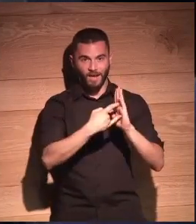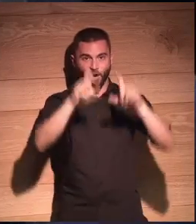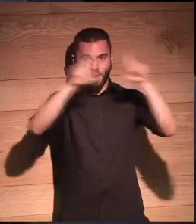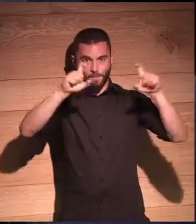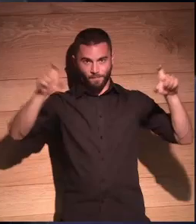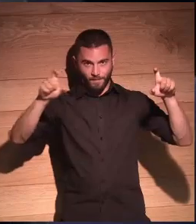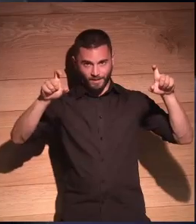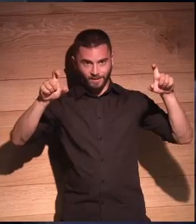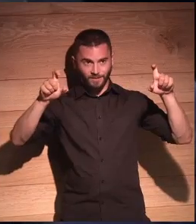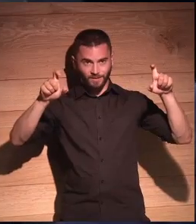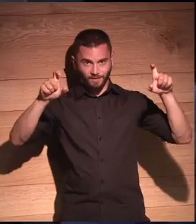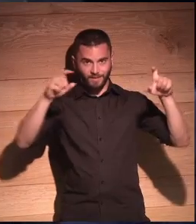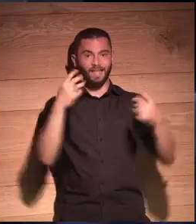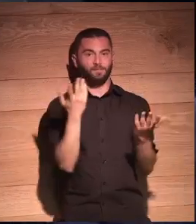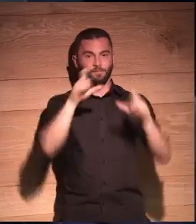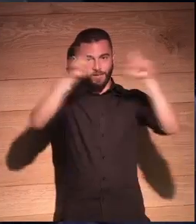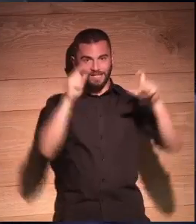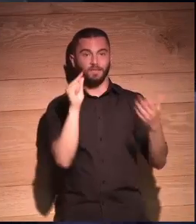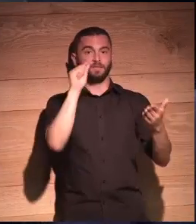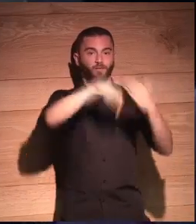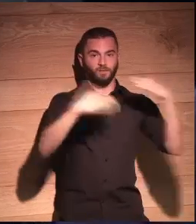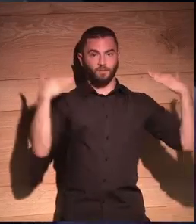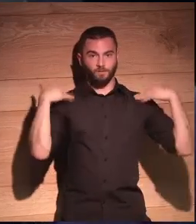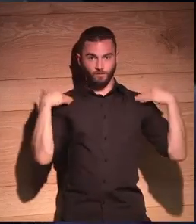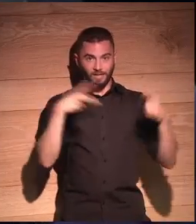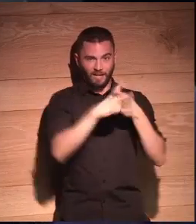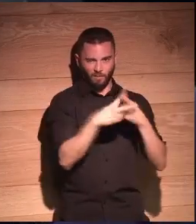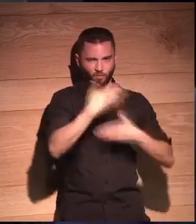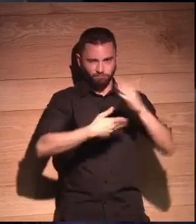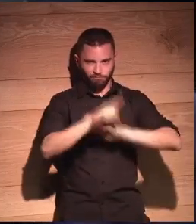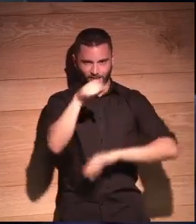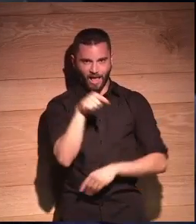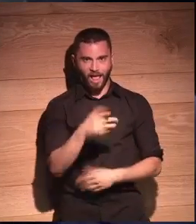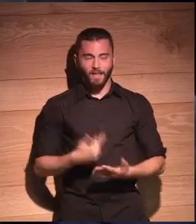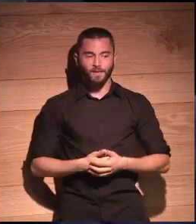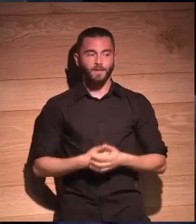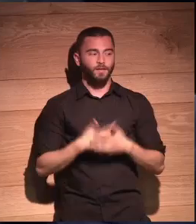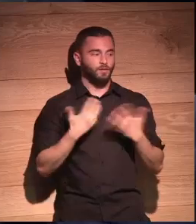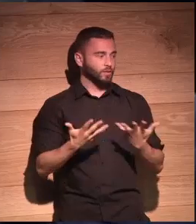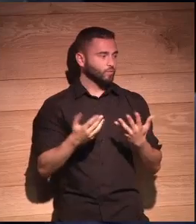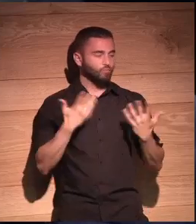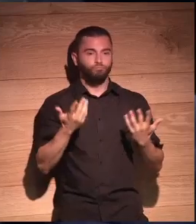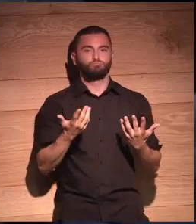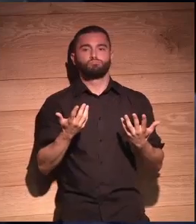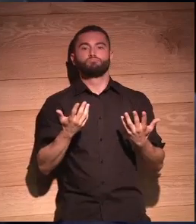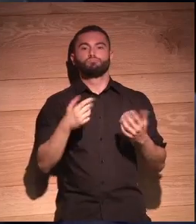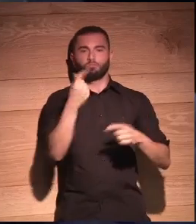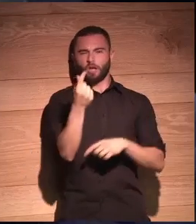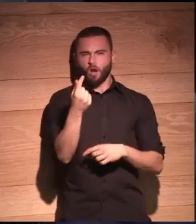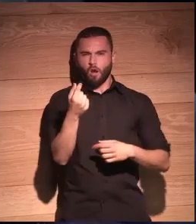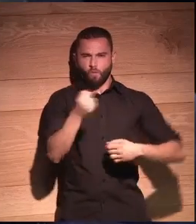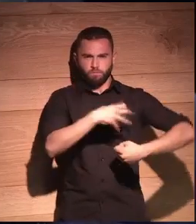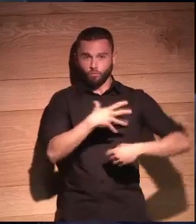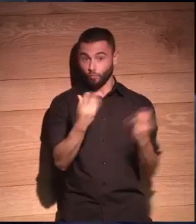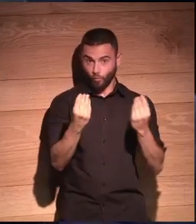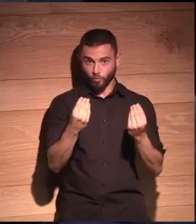empresas contratantes, las que desarrollaban ese instrumento. Había un conglomerado empresarial increíble, es decir, había muchísimo dinero. Y